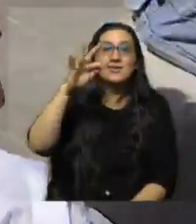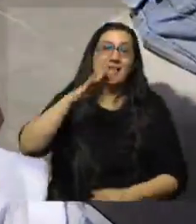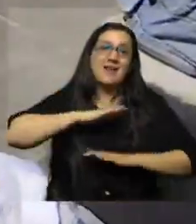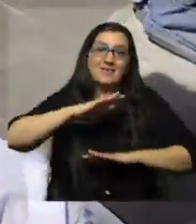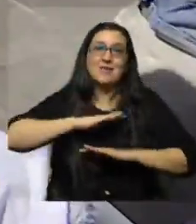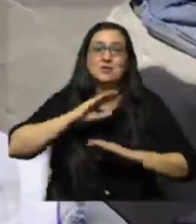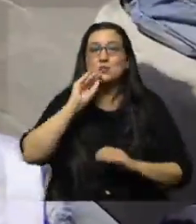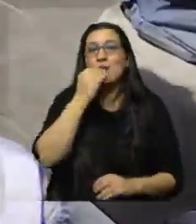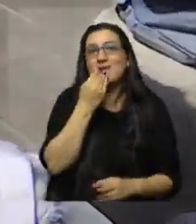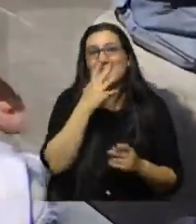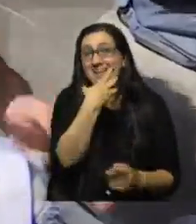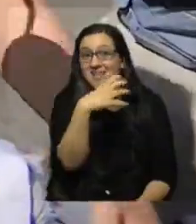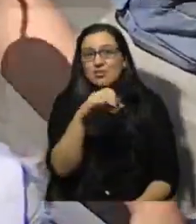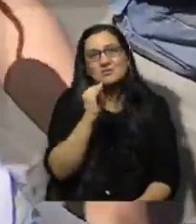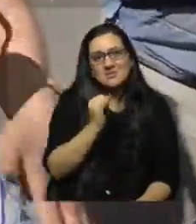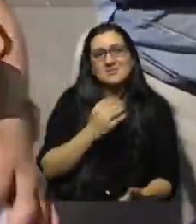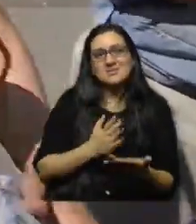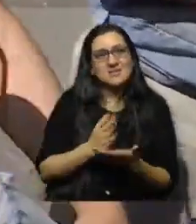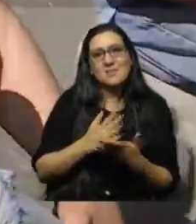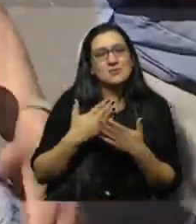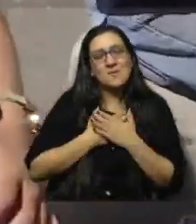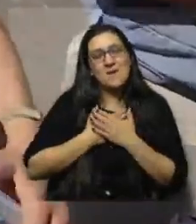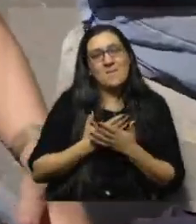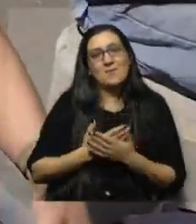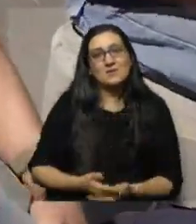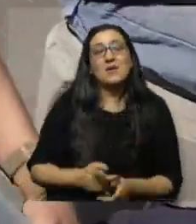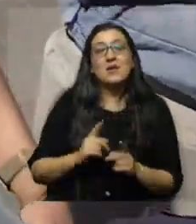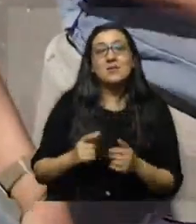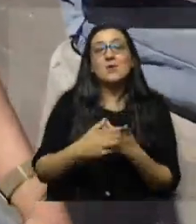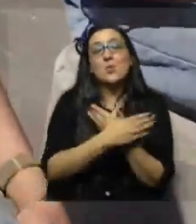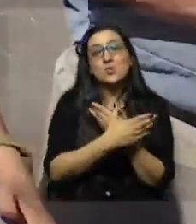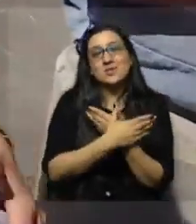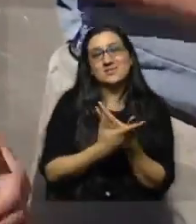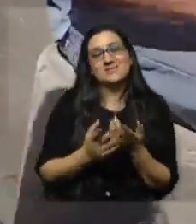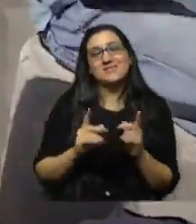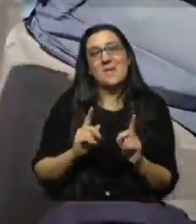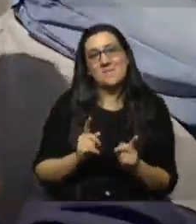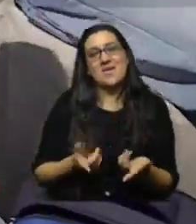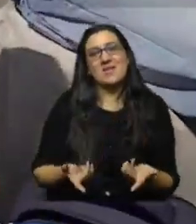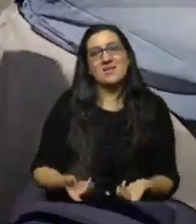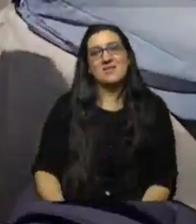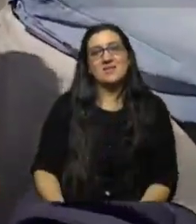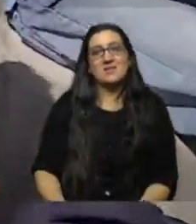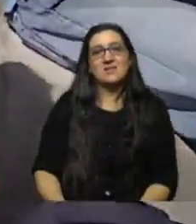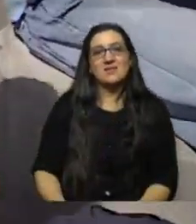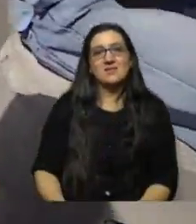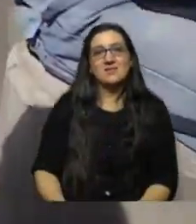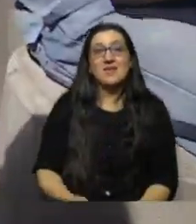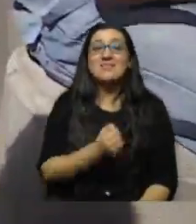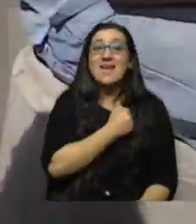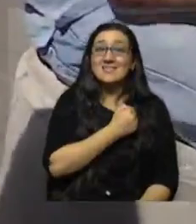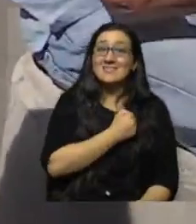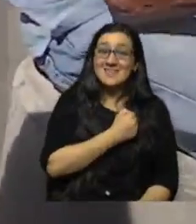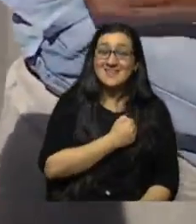Sí, siempre. Los amamos. ¿Cómo salimos? Y Darwin también. Bien. Ah, sí, sí, claro. Ah, es de Artigas